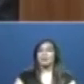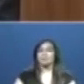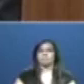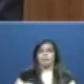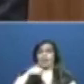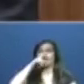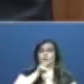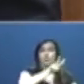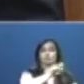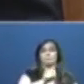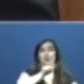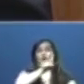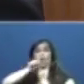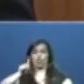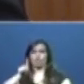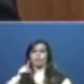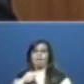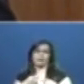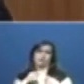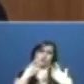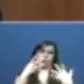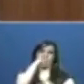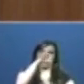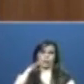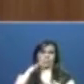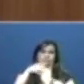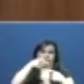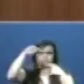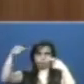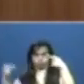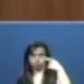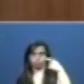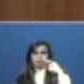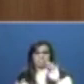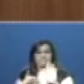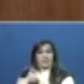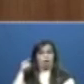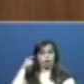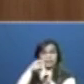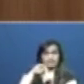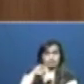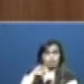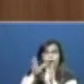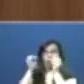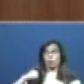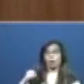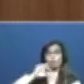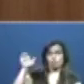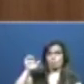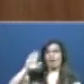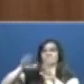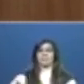2011 al 9% del pib nacional Tres puntos más del objetivo acordado con